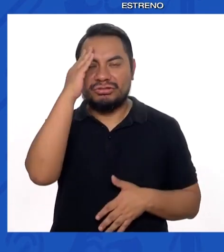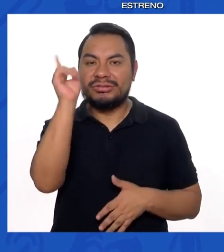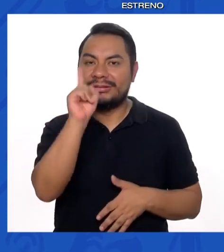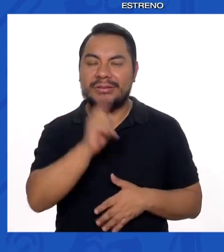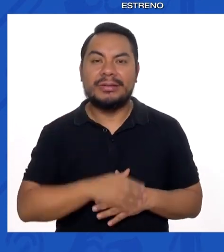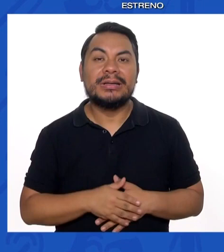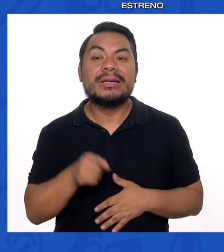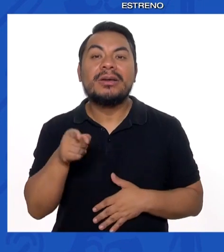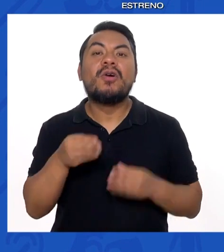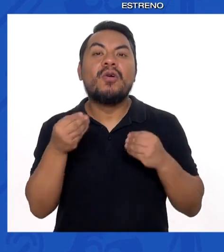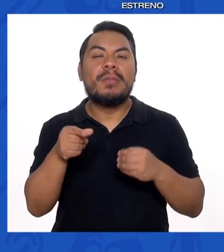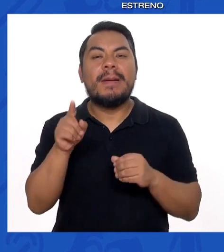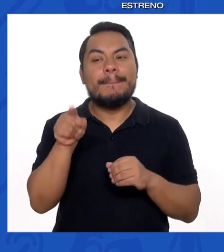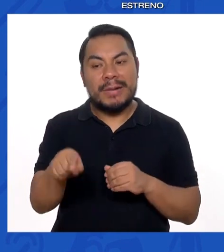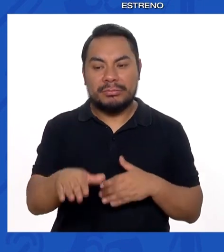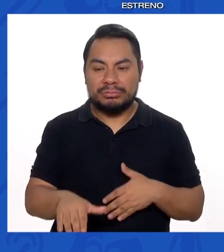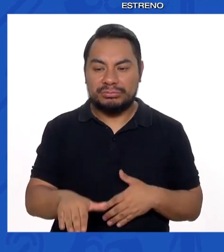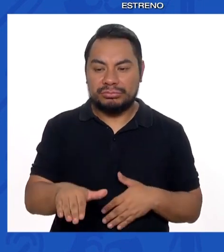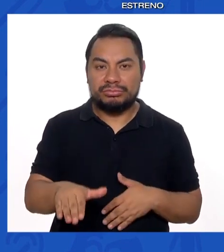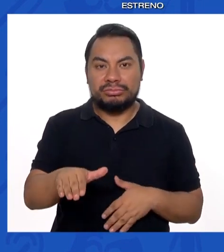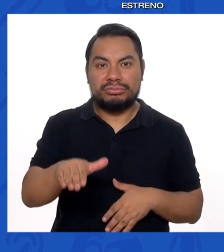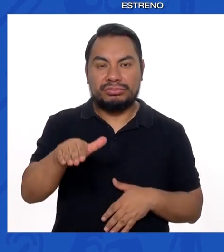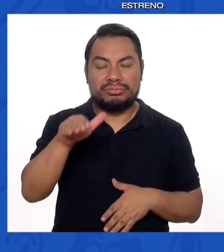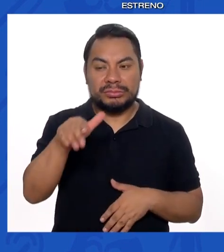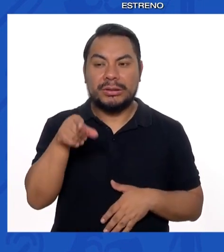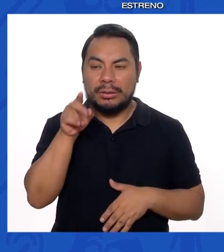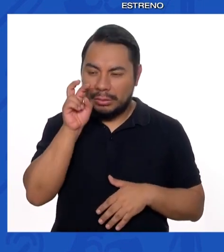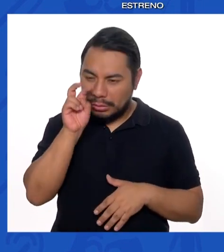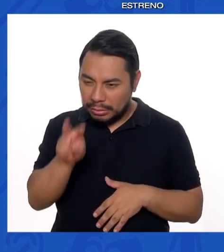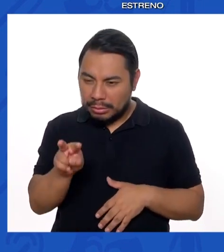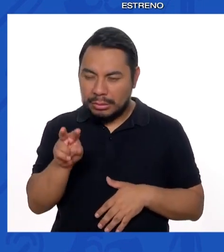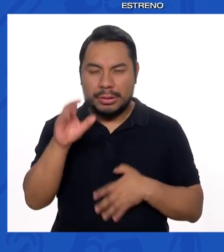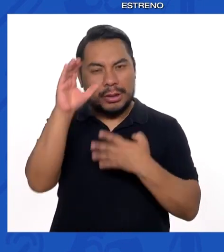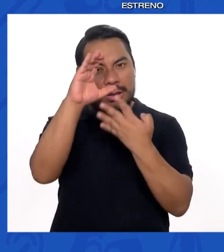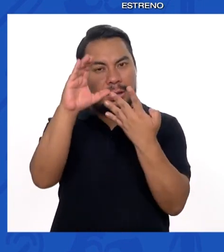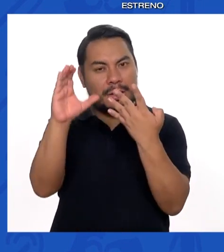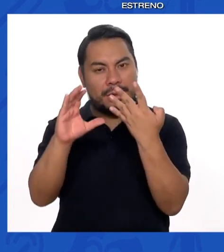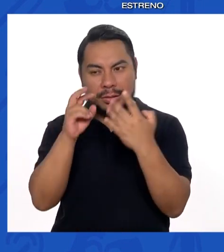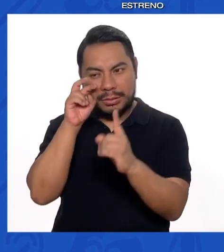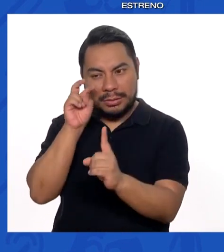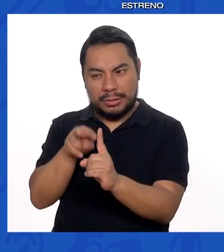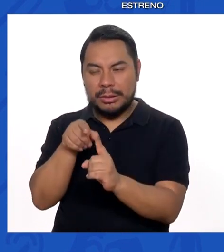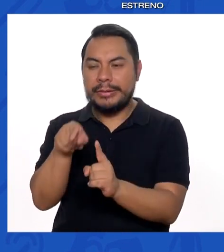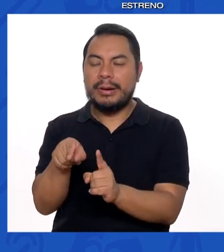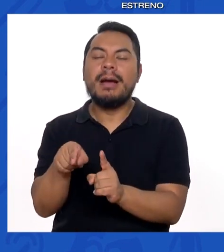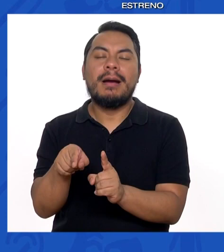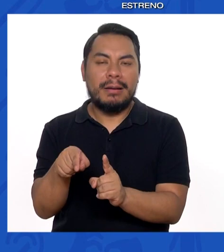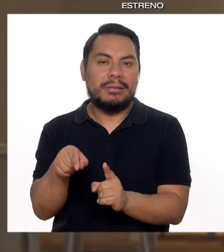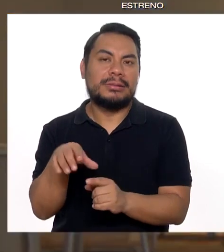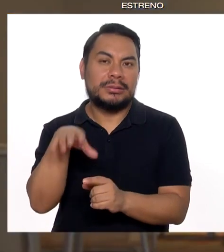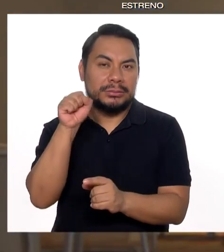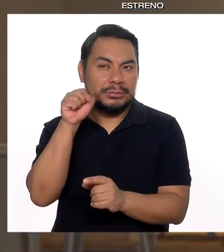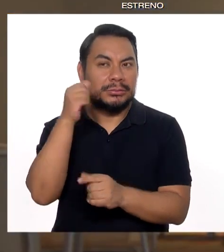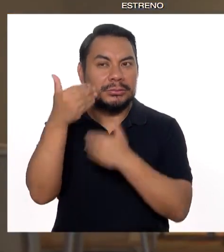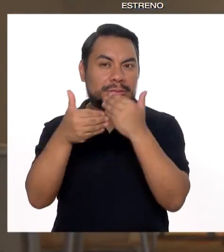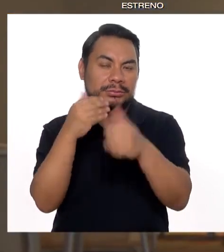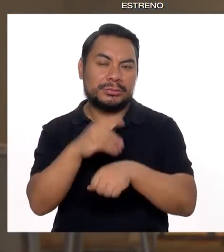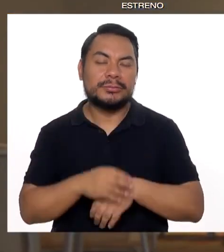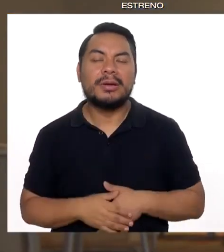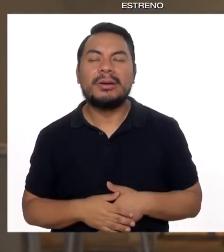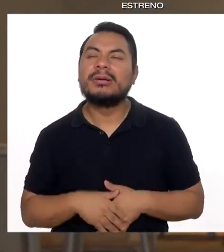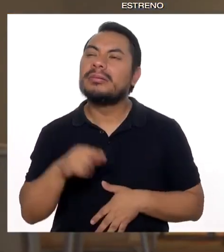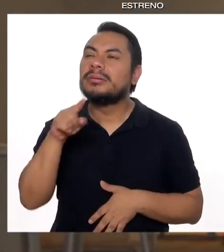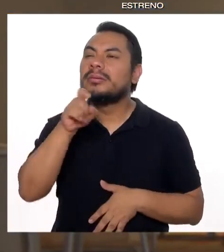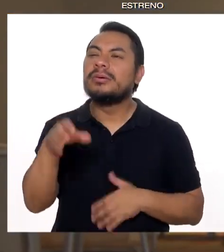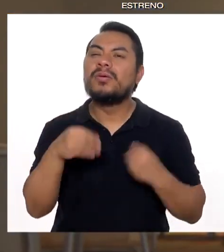determinar posteriormente con su desarrollo cuando vamos viendo pues algunas características que se van presentando más adelante. ¿Y de qué